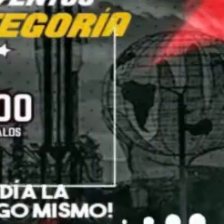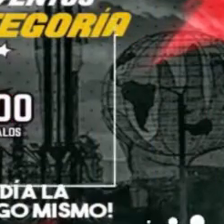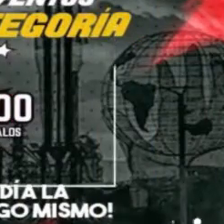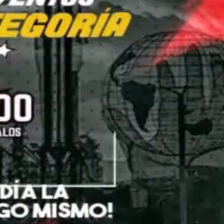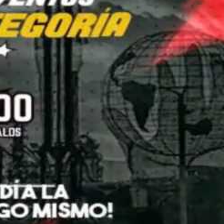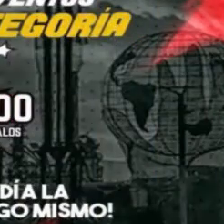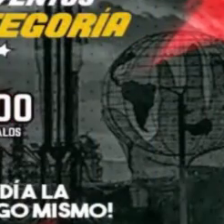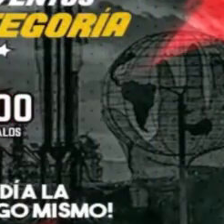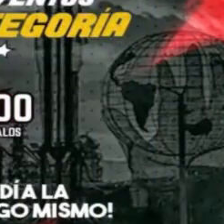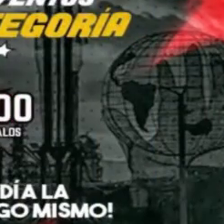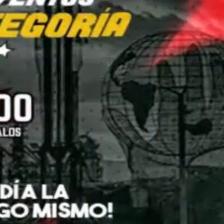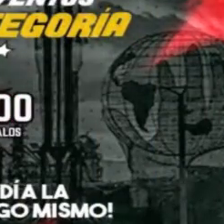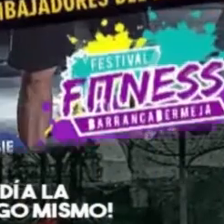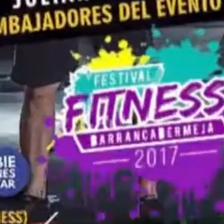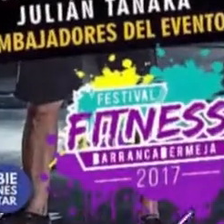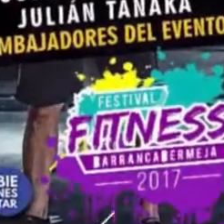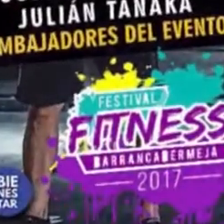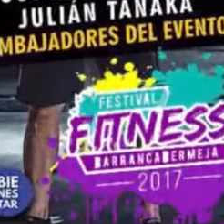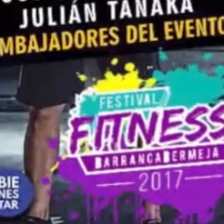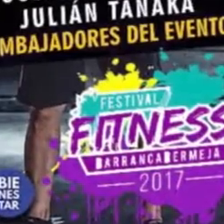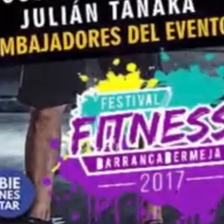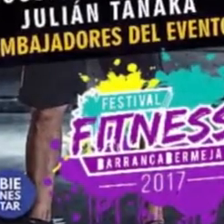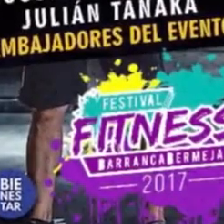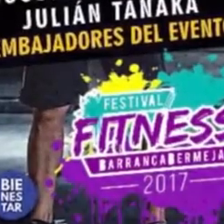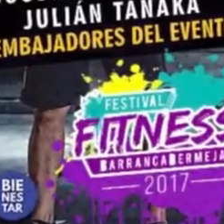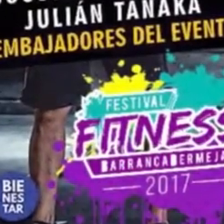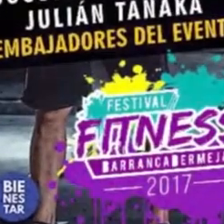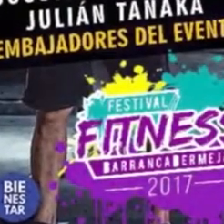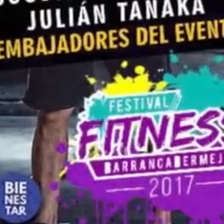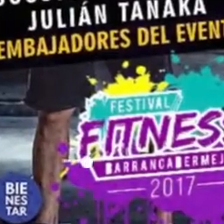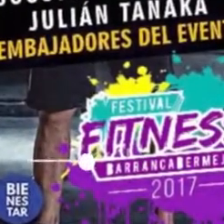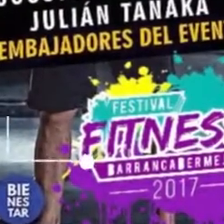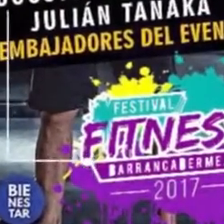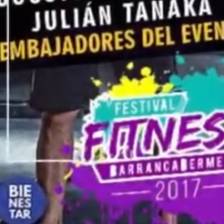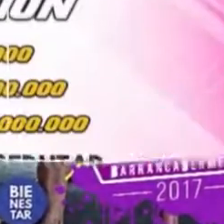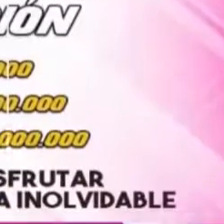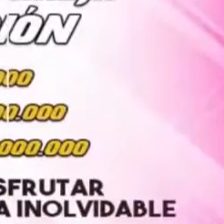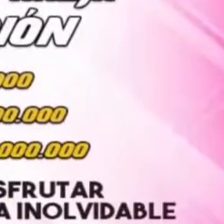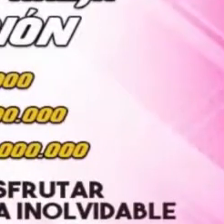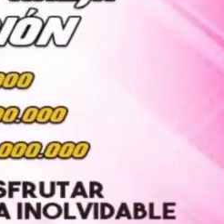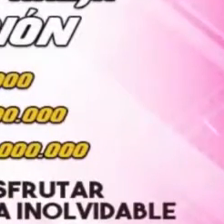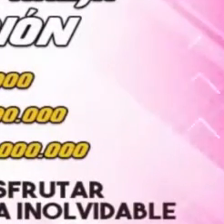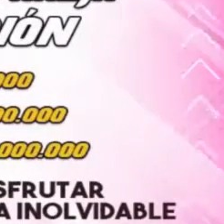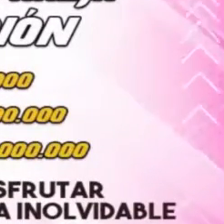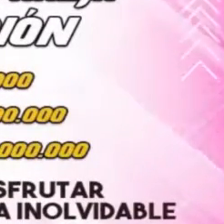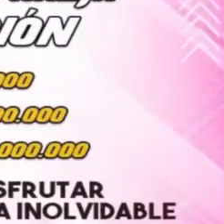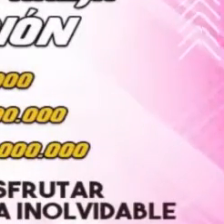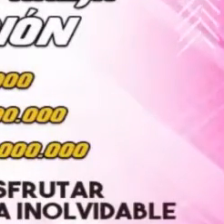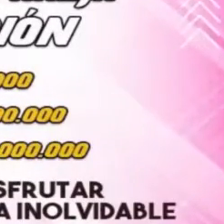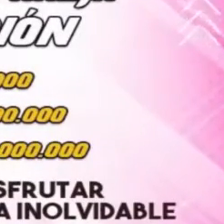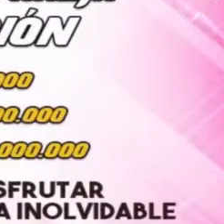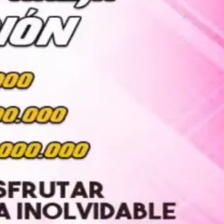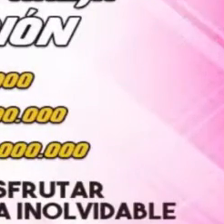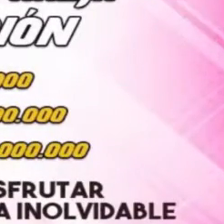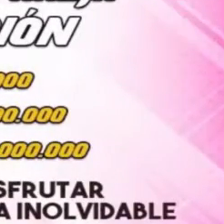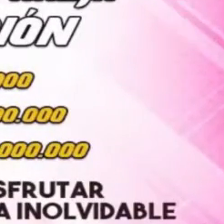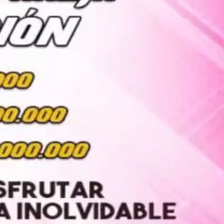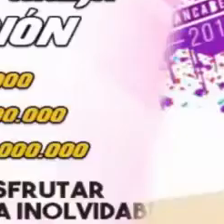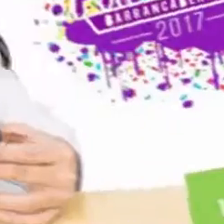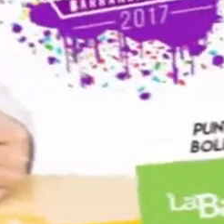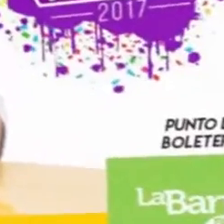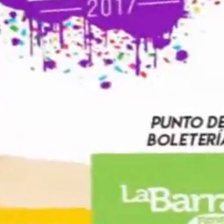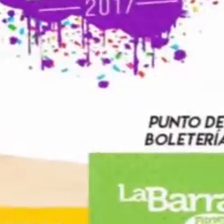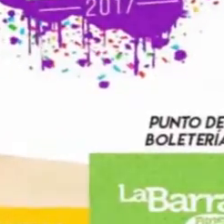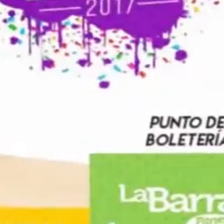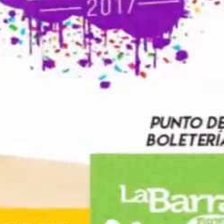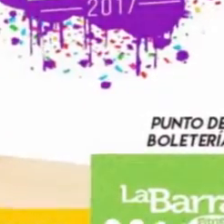y entretenimiento. Regresa la Super Bailatón, el quinto torneo Cross Functional Training Fit, taller de cocina saludable, la tercera copa válida de